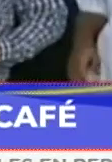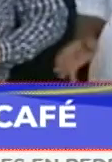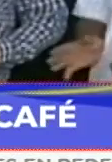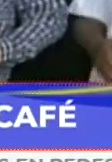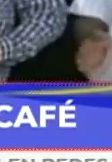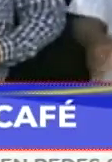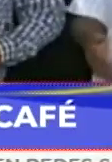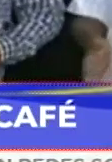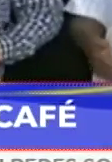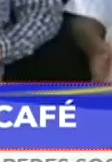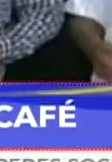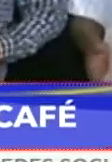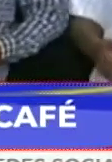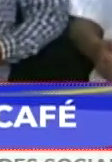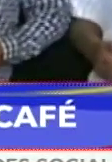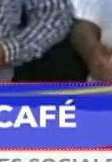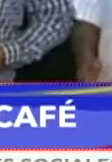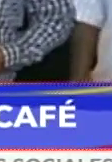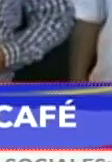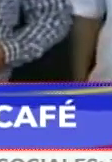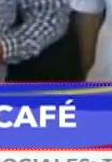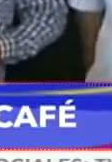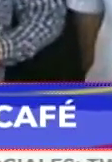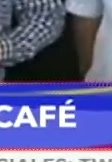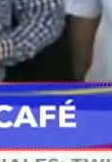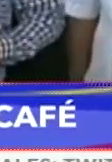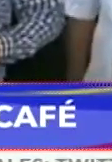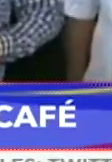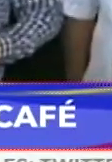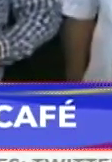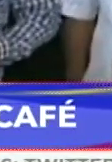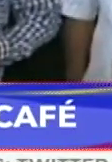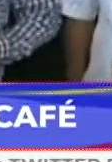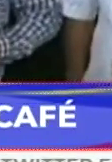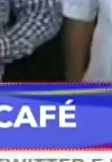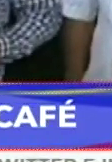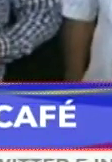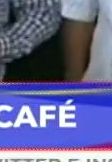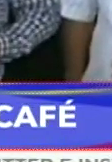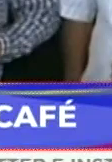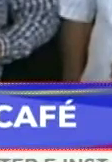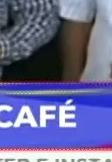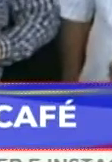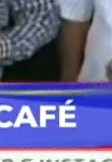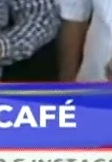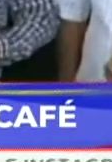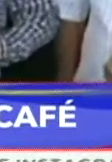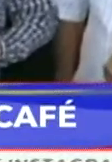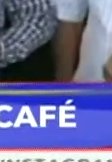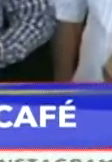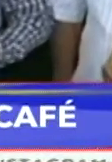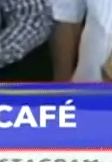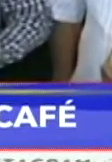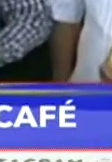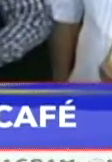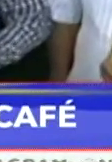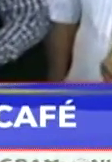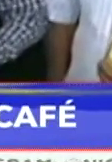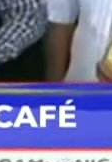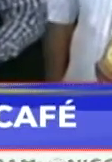Parra y Olmedo, estado Mérida. Estamos en la unidad de producción Colinas de